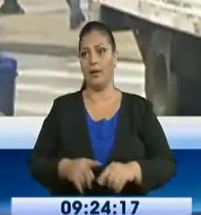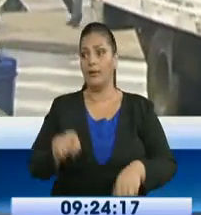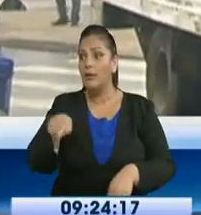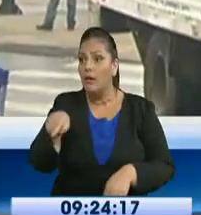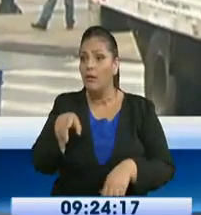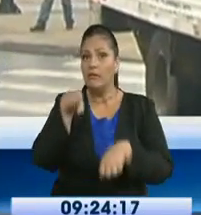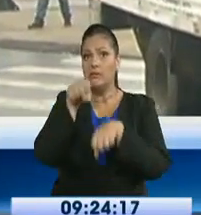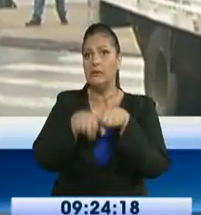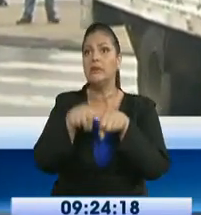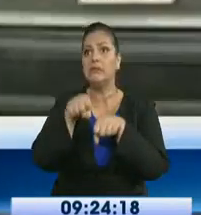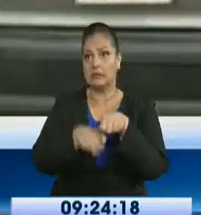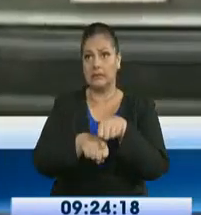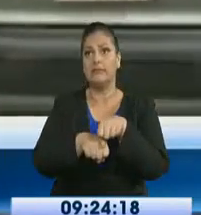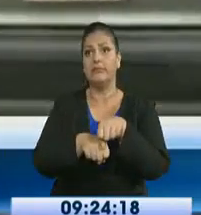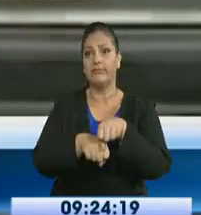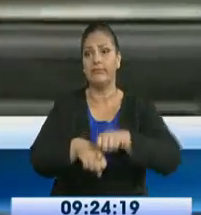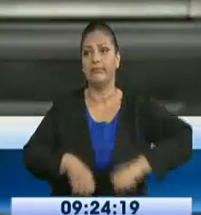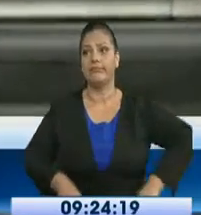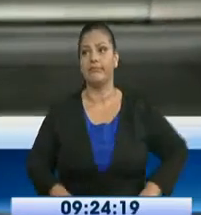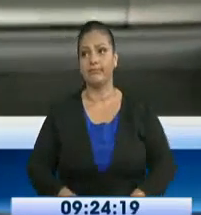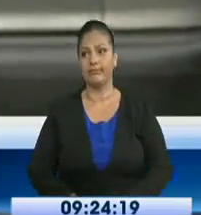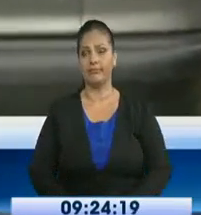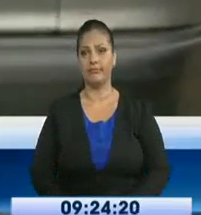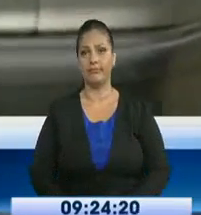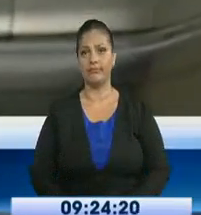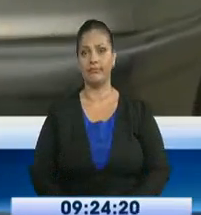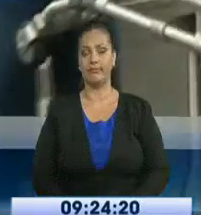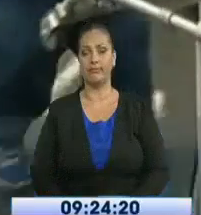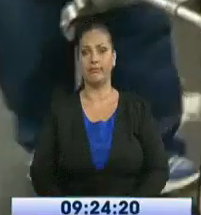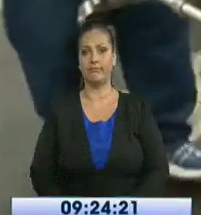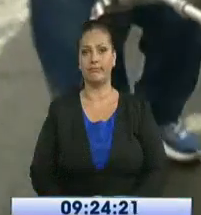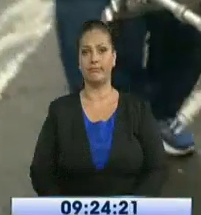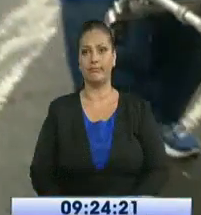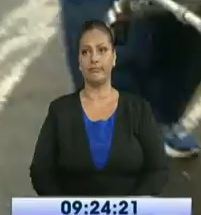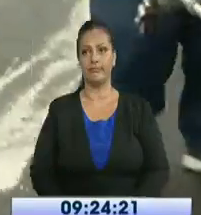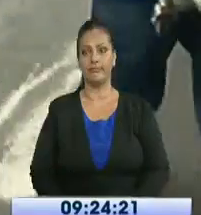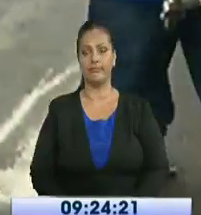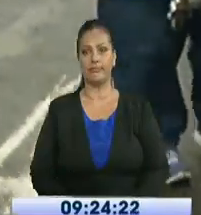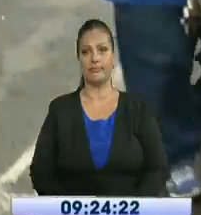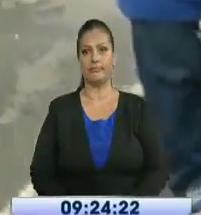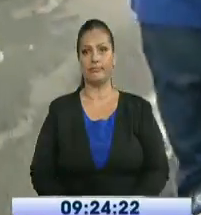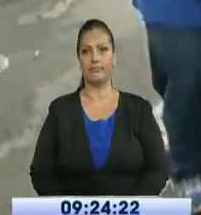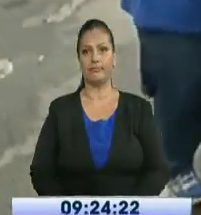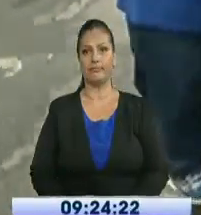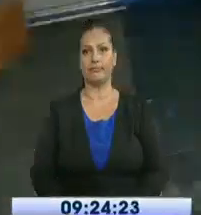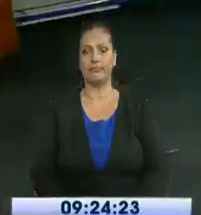el mismo que fue desprendido de su base. Informó José Morales.